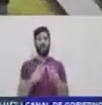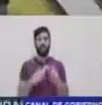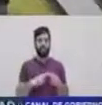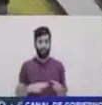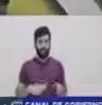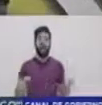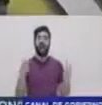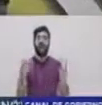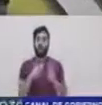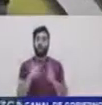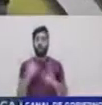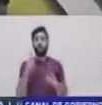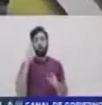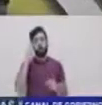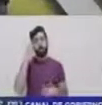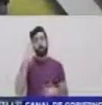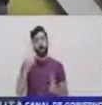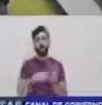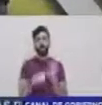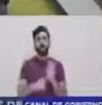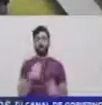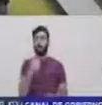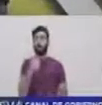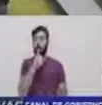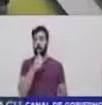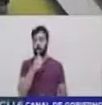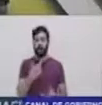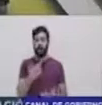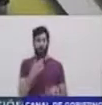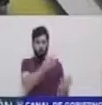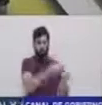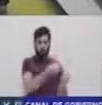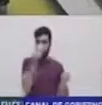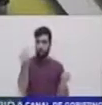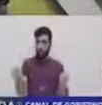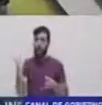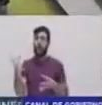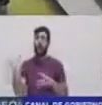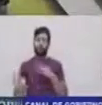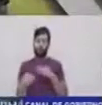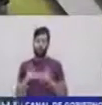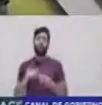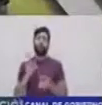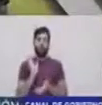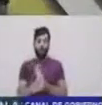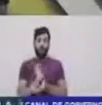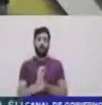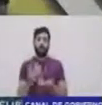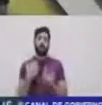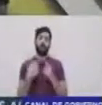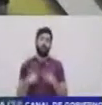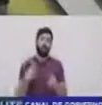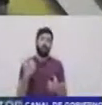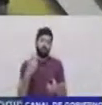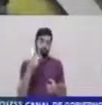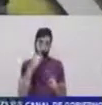valores, ¿verdad? Porque lo que sucedió en la privacidad ahí debe quedarse. Pero como decíamos también, la forma como vamos